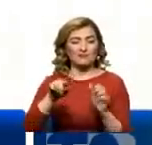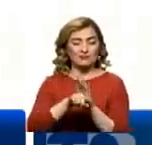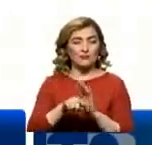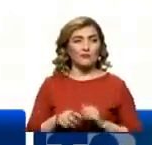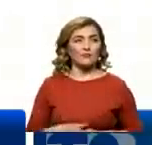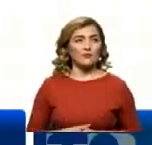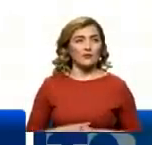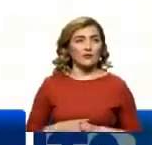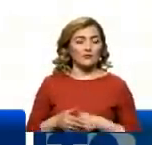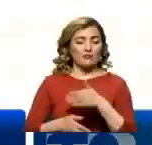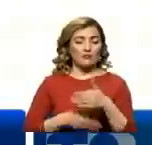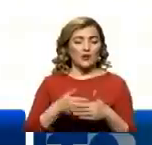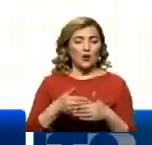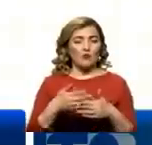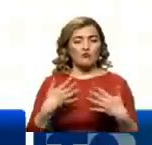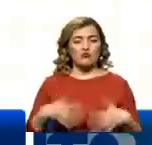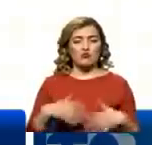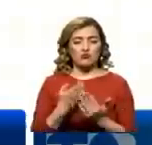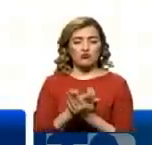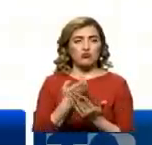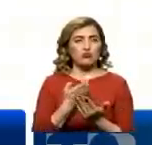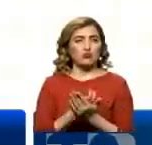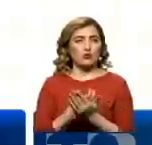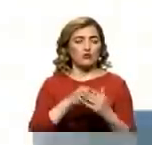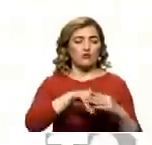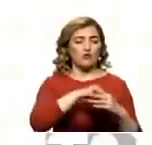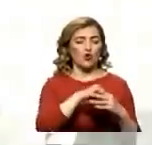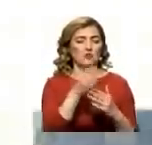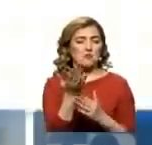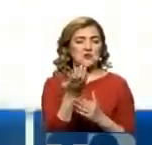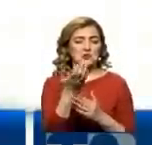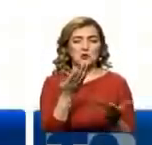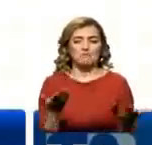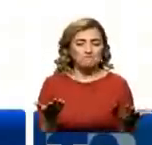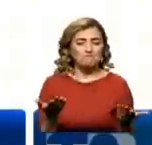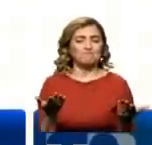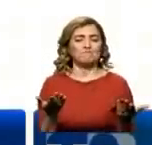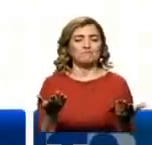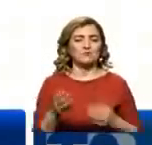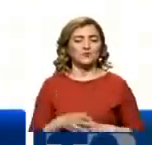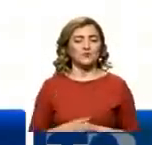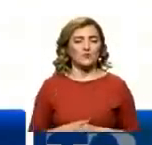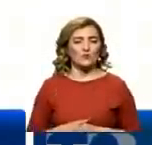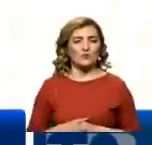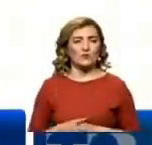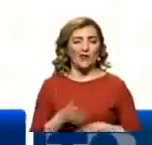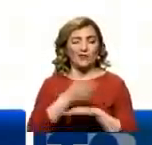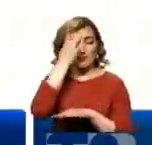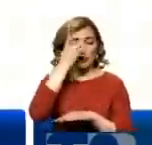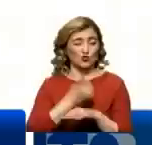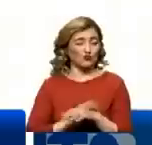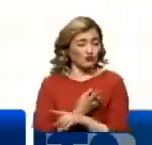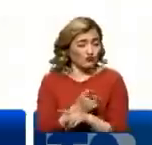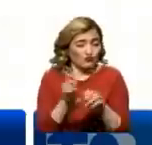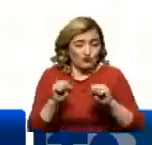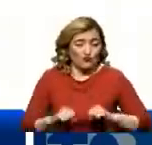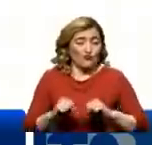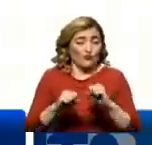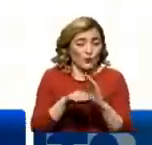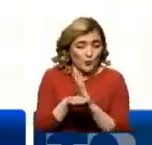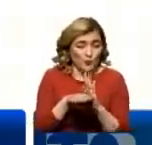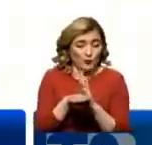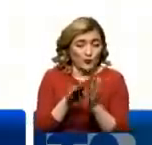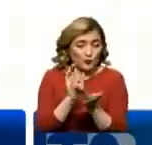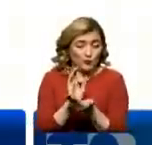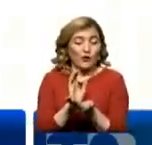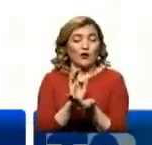esto generó un proceso de desfinanciamiento del Fondo de Pensiones, que si nosotros hubiésemos tomado decisiones distintas, seguramente el Banco del